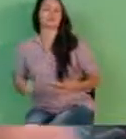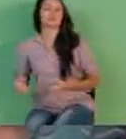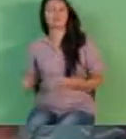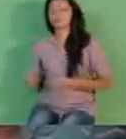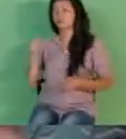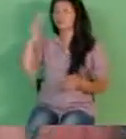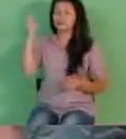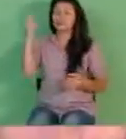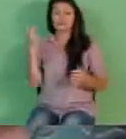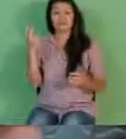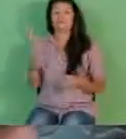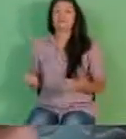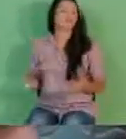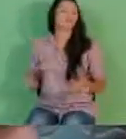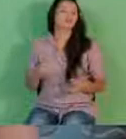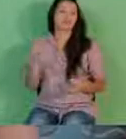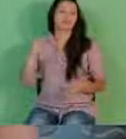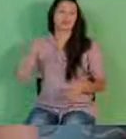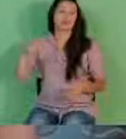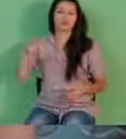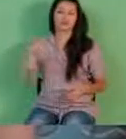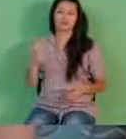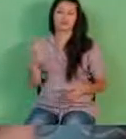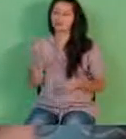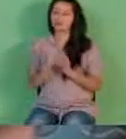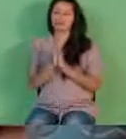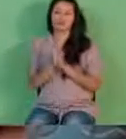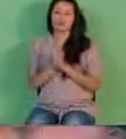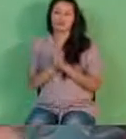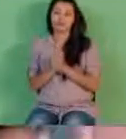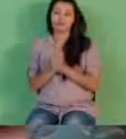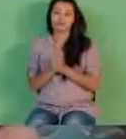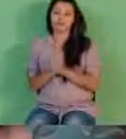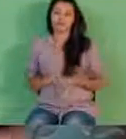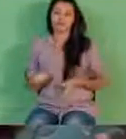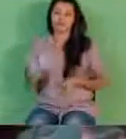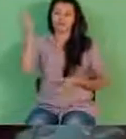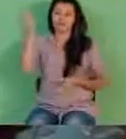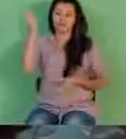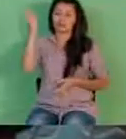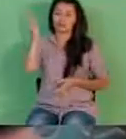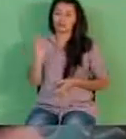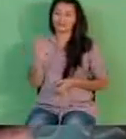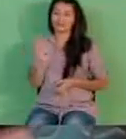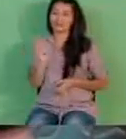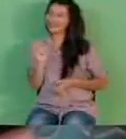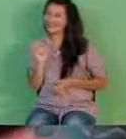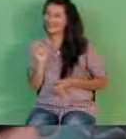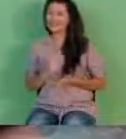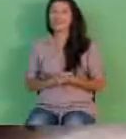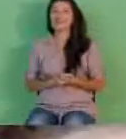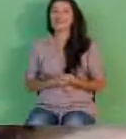en una época que es para los niños porque diciembre es la época de los niños a los grandes que no nos traigan regalos entre comillas